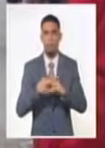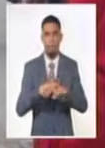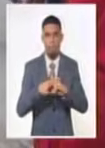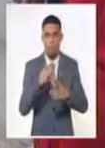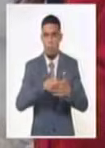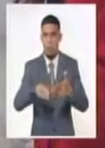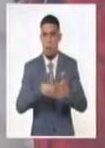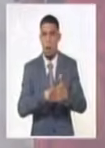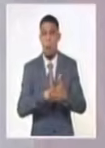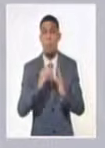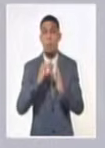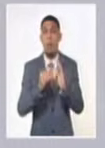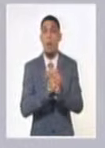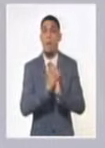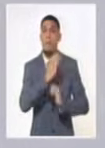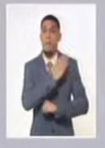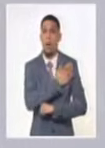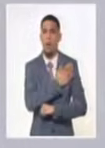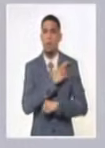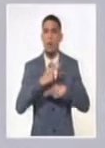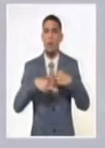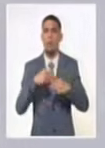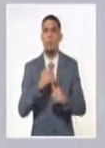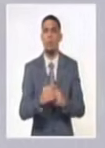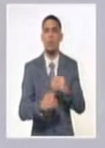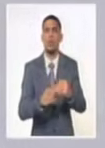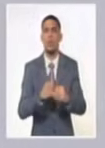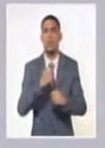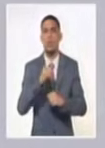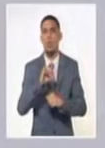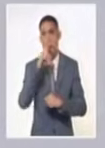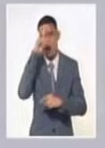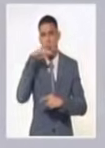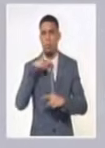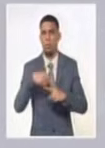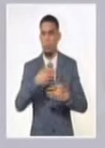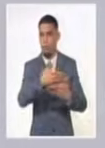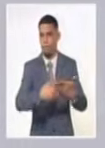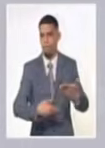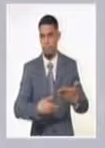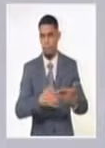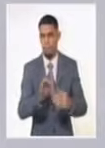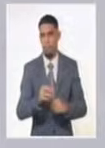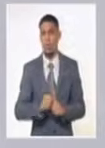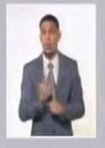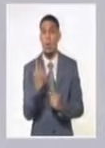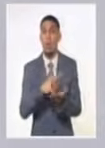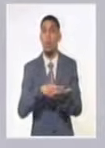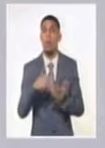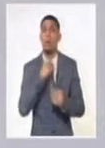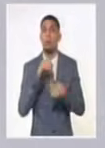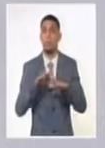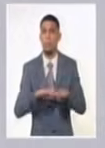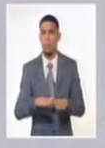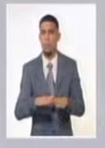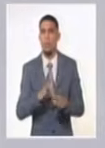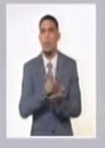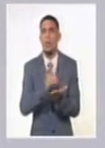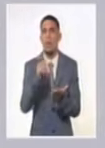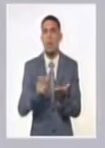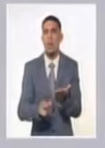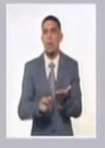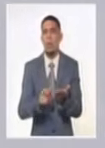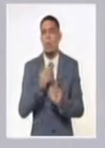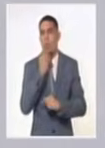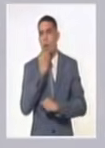marzo hacer todo el proceso de exámenes finales y dejamos una semana de reserva para